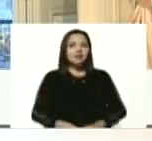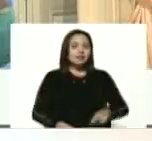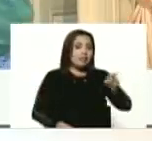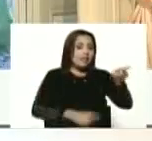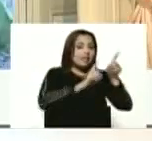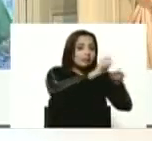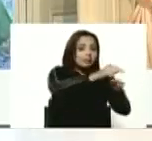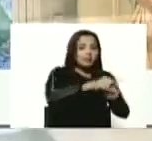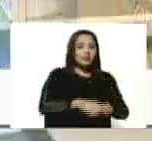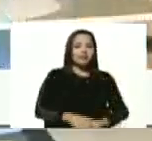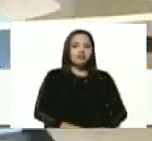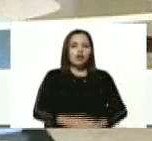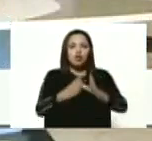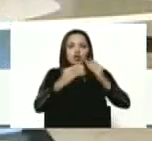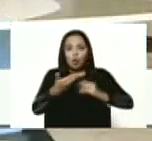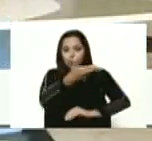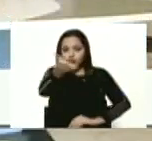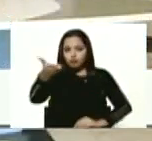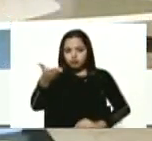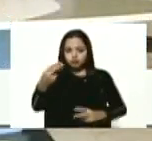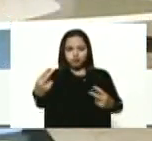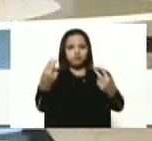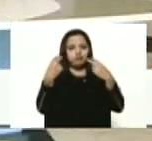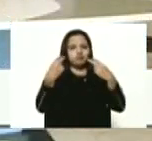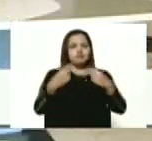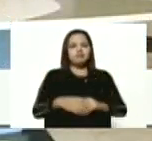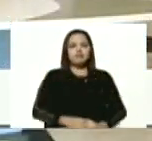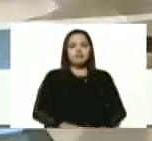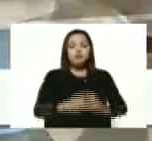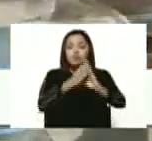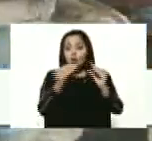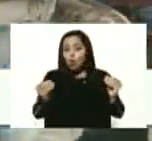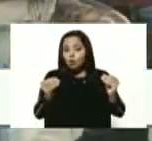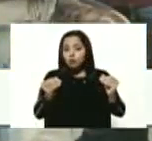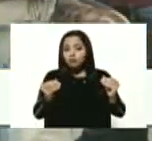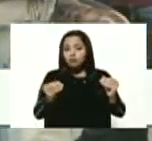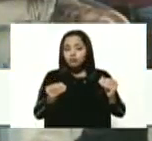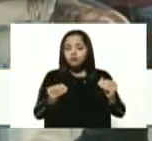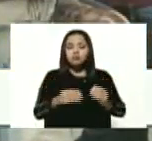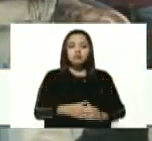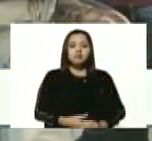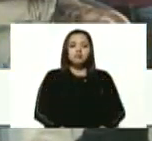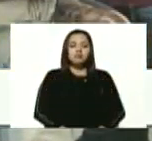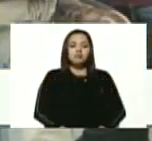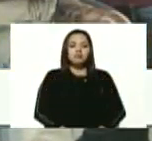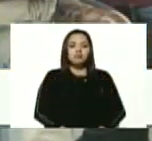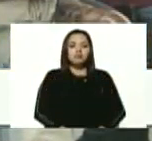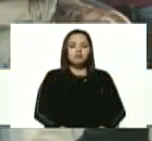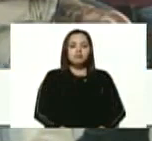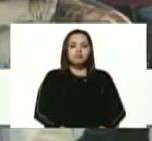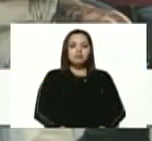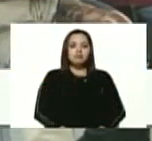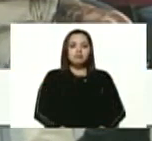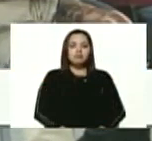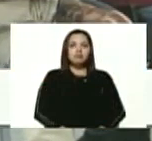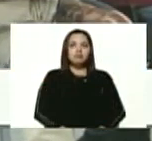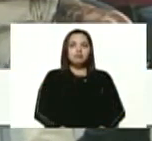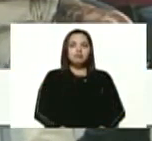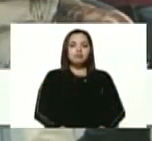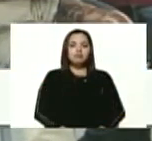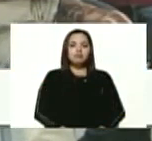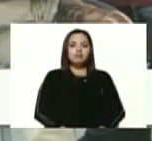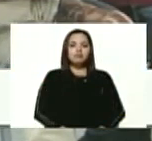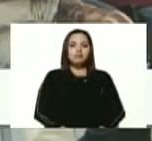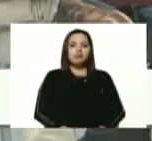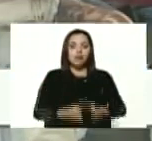Tarek, es con ustedes, con todas, todos y todes. Es